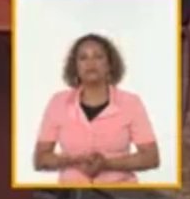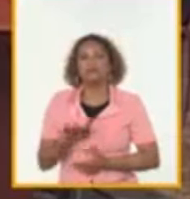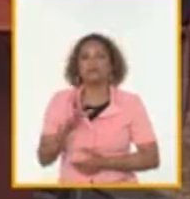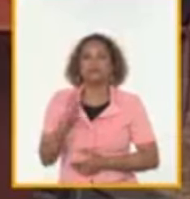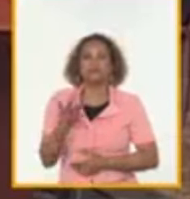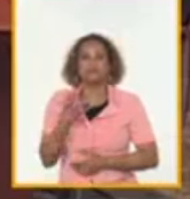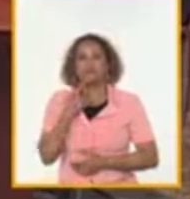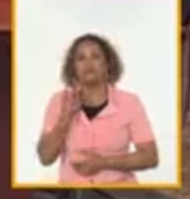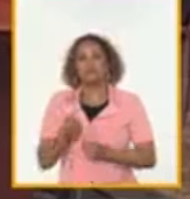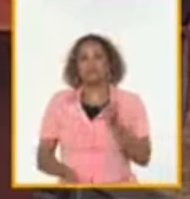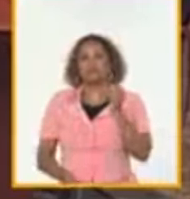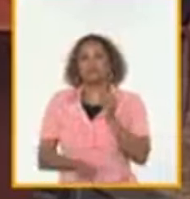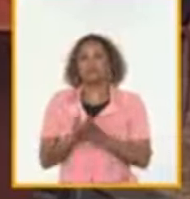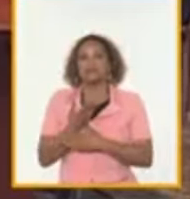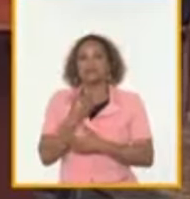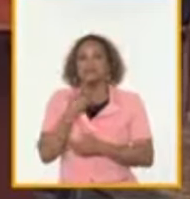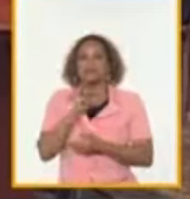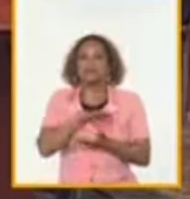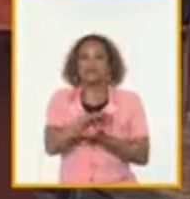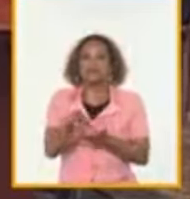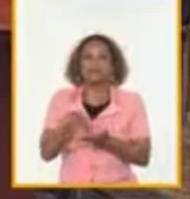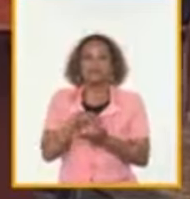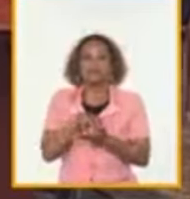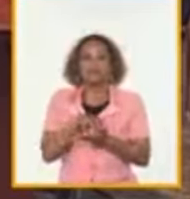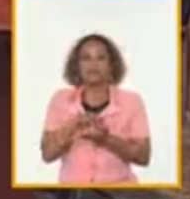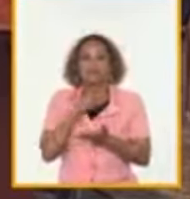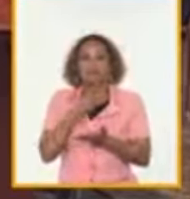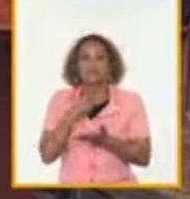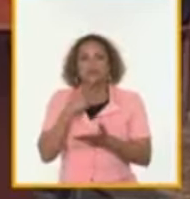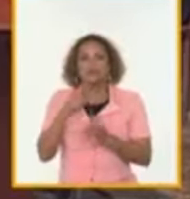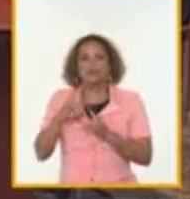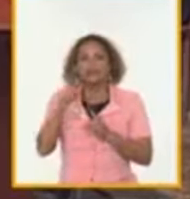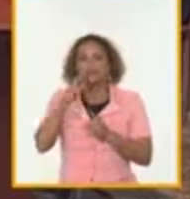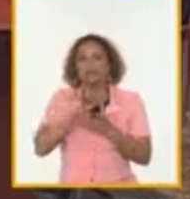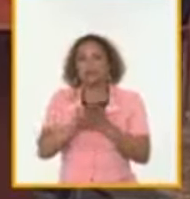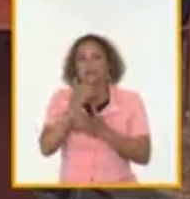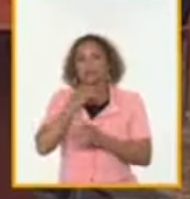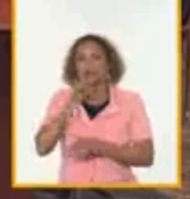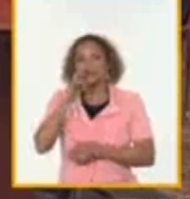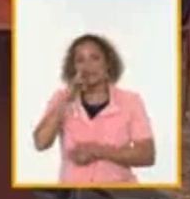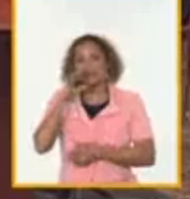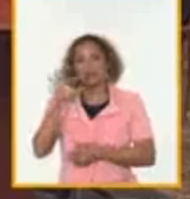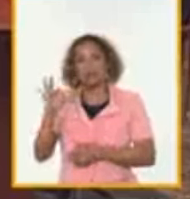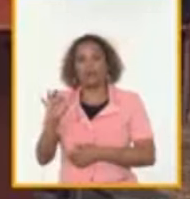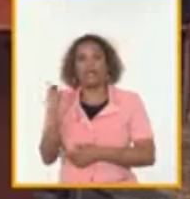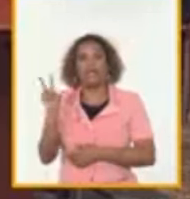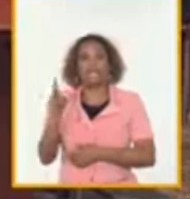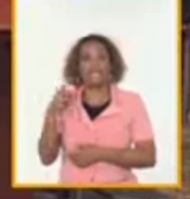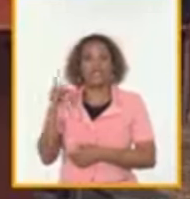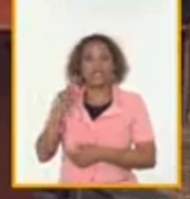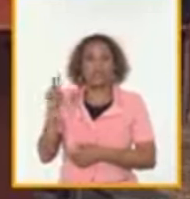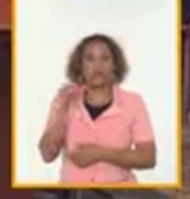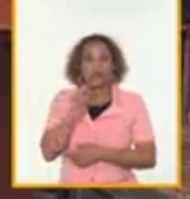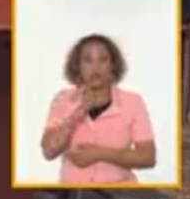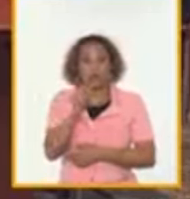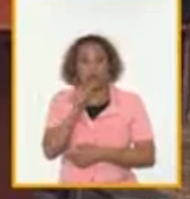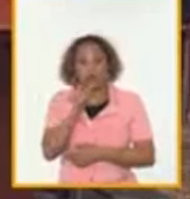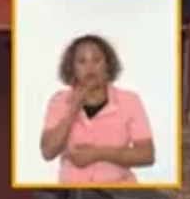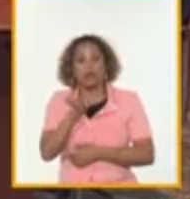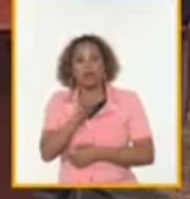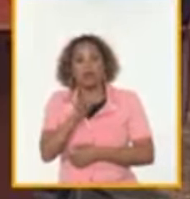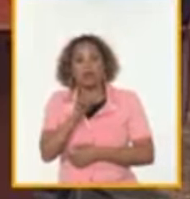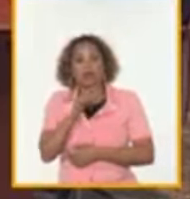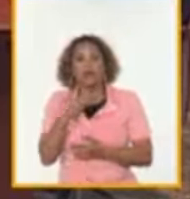la de la fundación con el con el el mítico Tamarindo El vino del Tamarindo y un grupo de cuestiones que tiene que ver también con con el